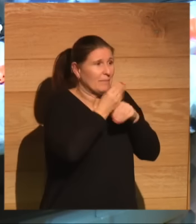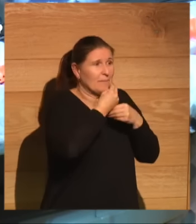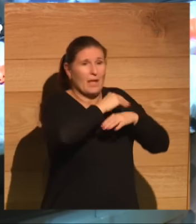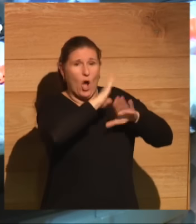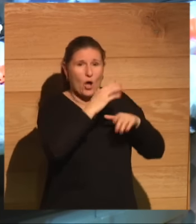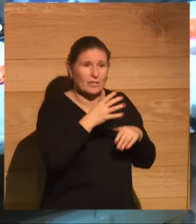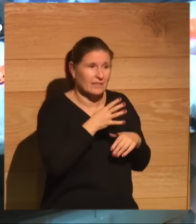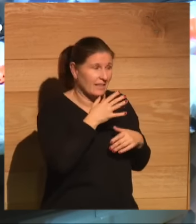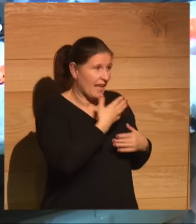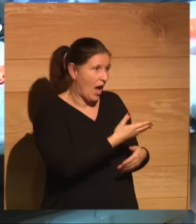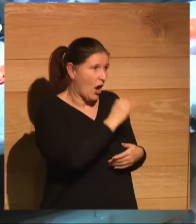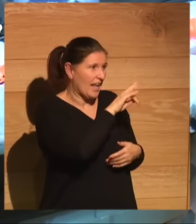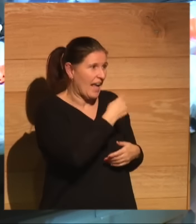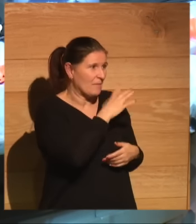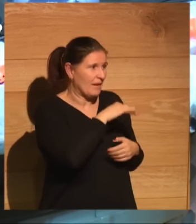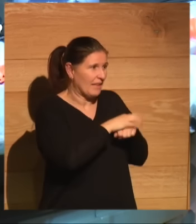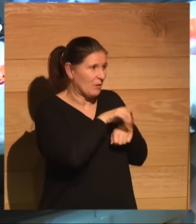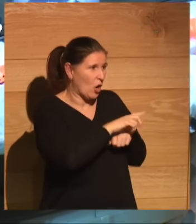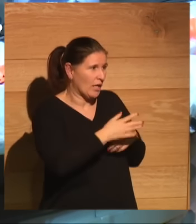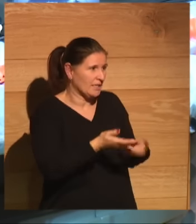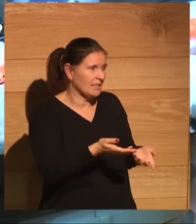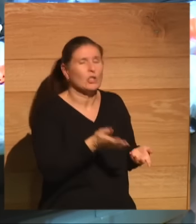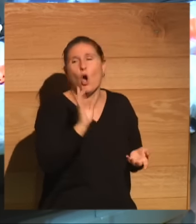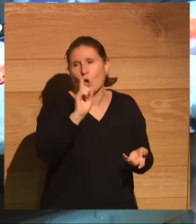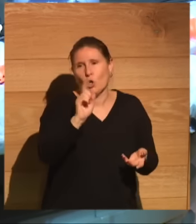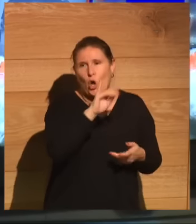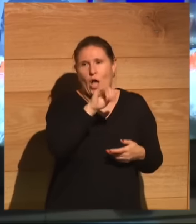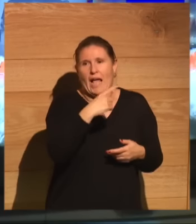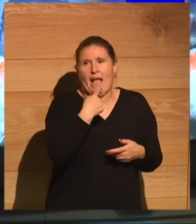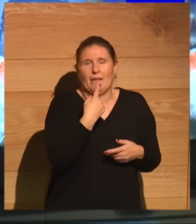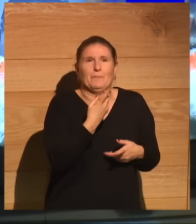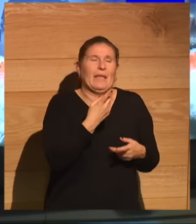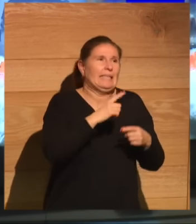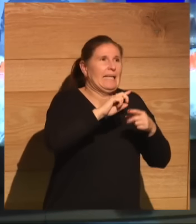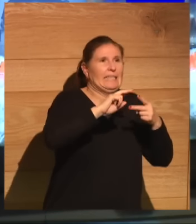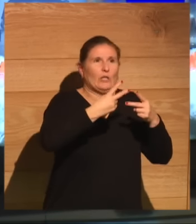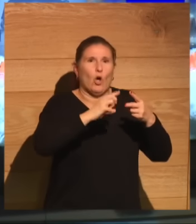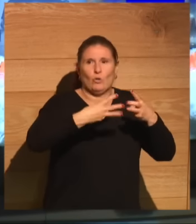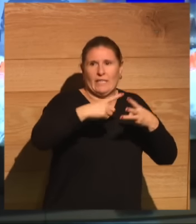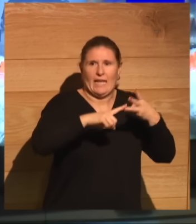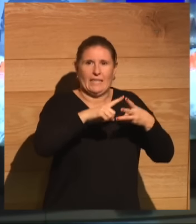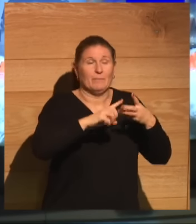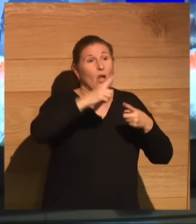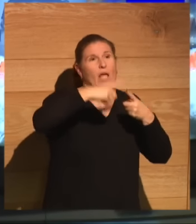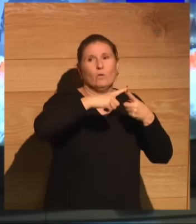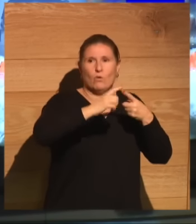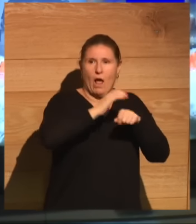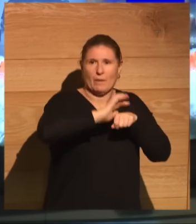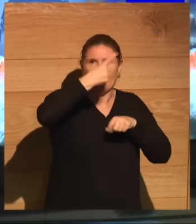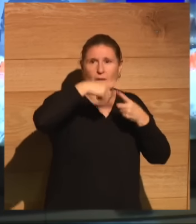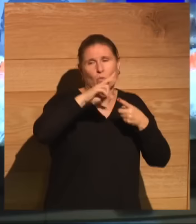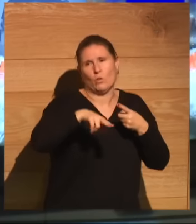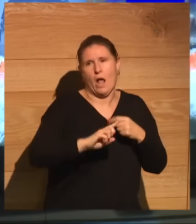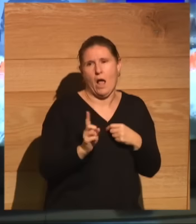Encima ahora quedas mal con Javi, de verdad. No, pero Javi, escucha, Javi ha estado entre el 2 y el 3, pero chinchón. Al 1 no ha llegado nunca, ¿eh? Eres